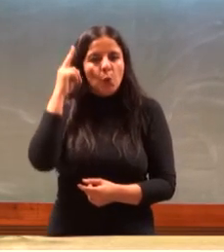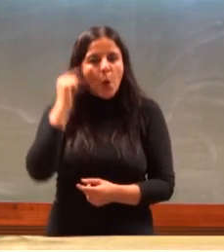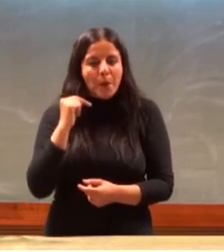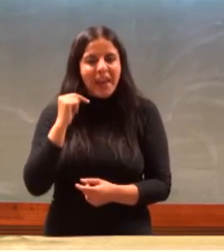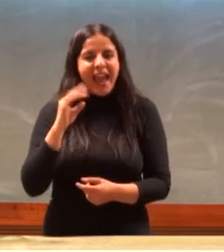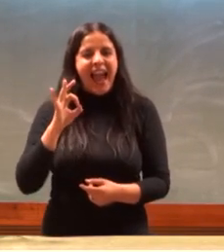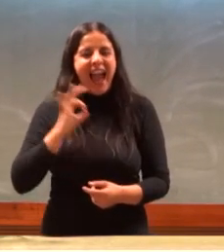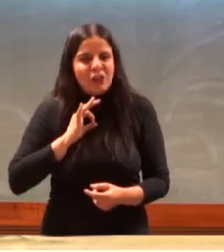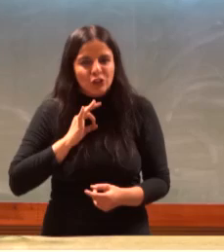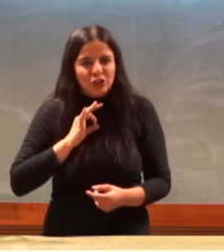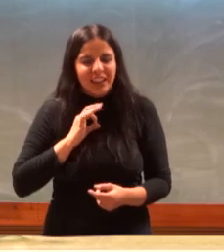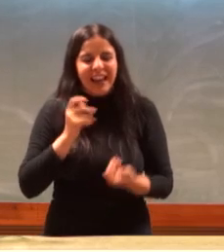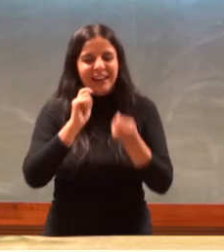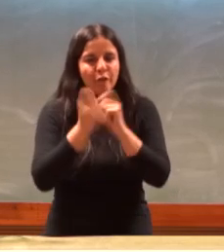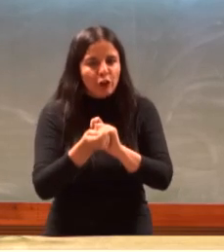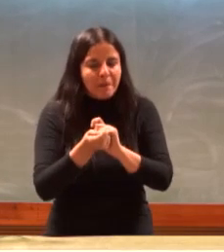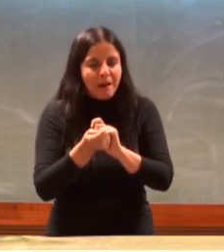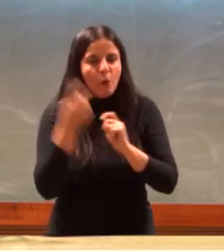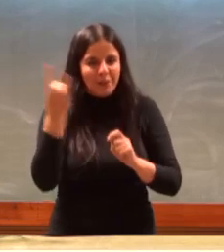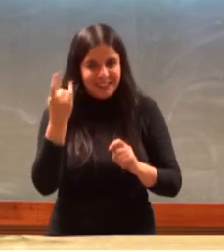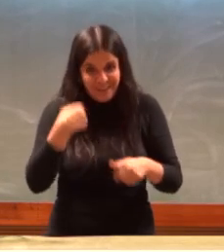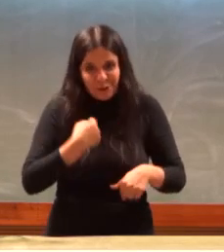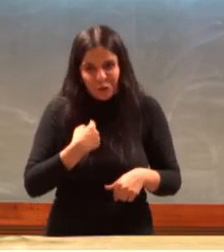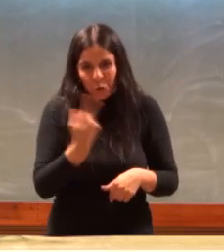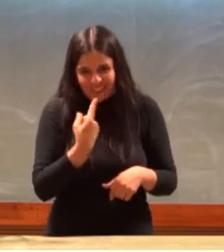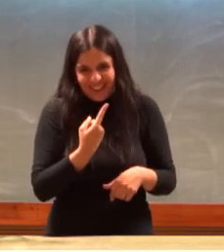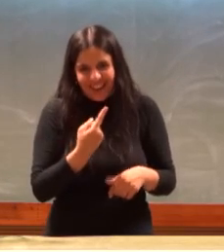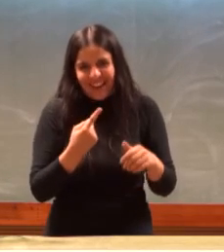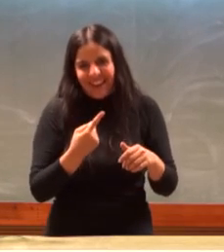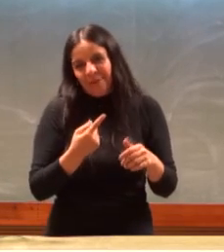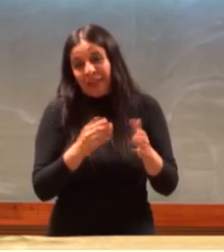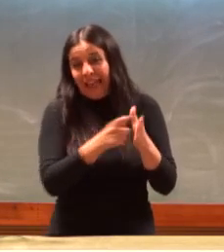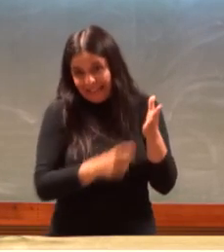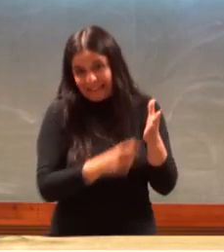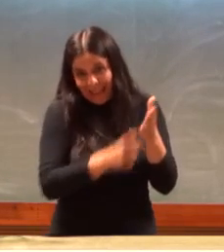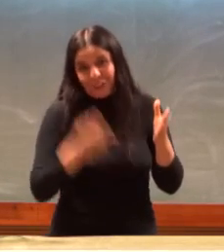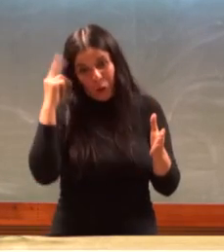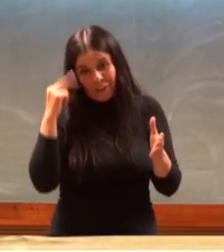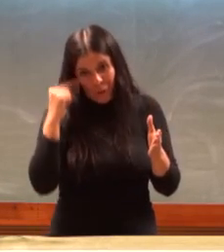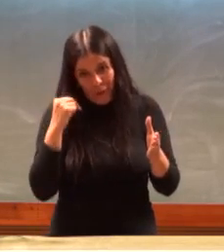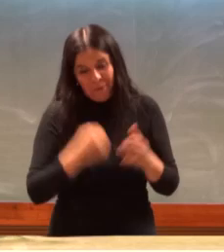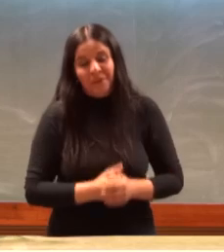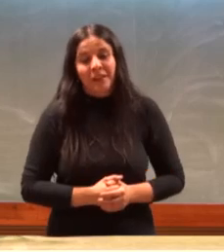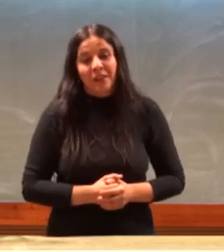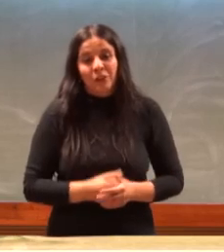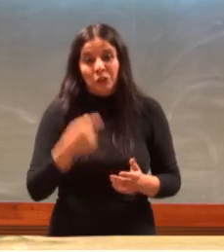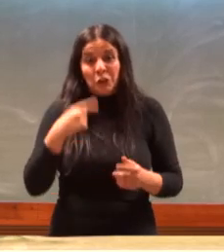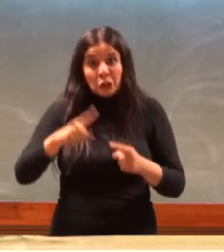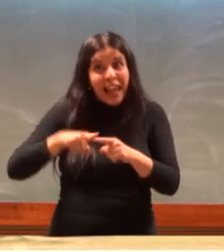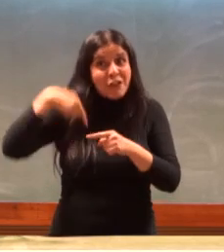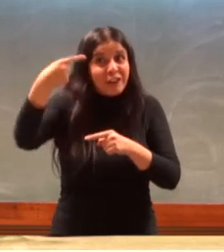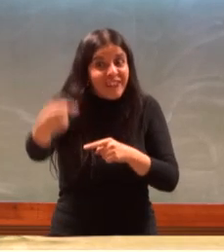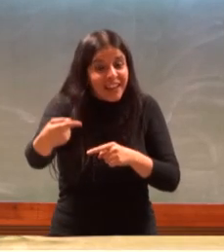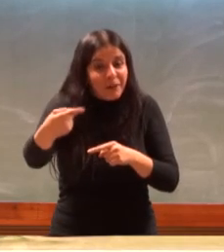eso estamos a 99 años de la Reforma Universitaria el año que viene vamos a festejar en la unc la los 100 años de la